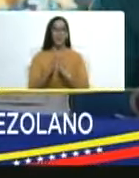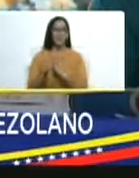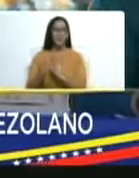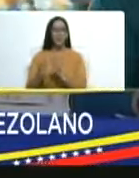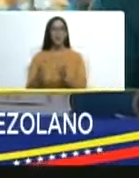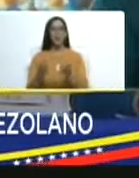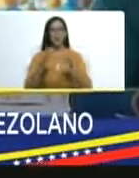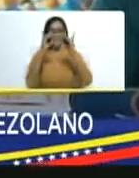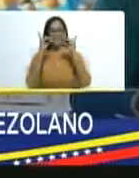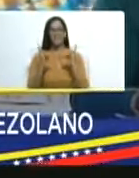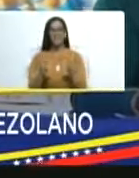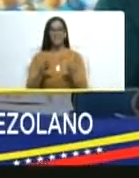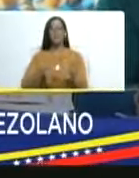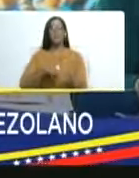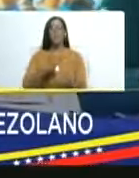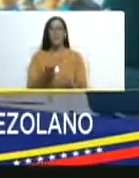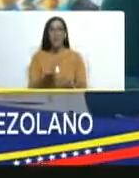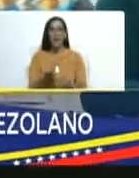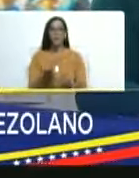que podamos construir.